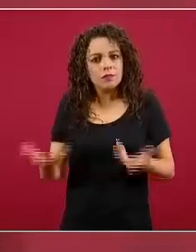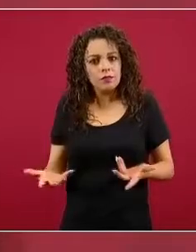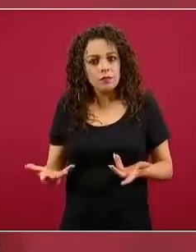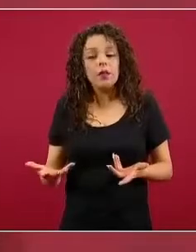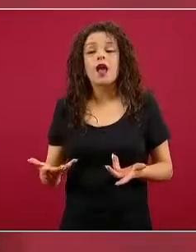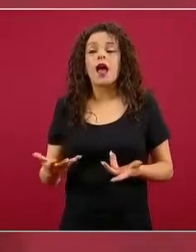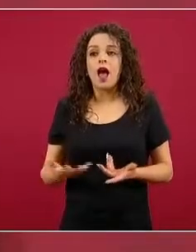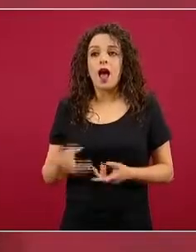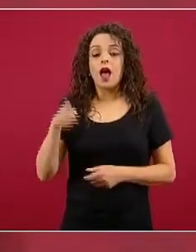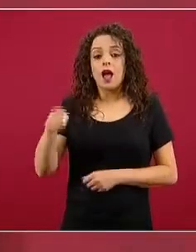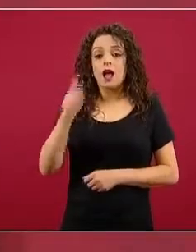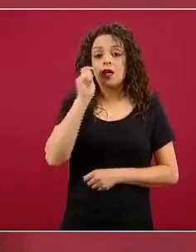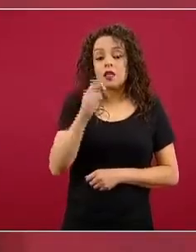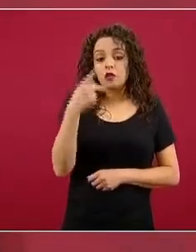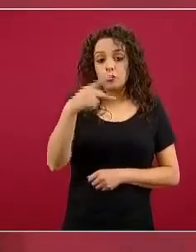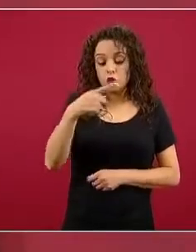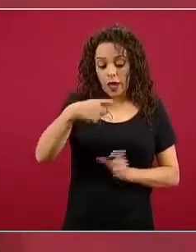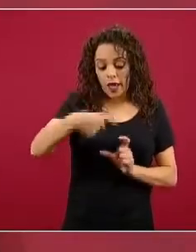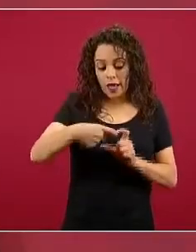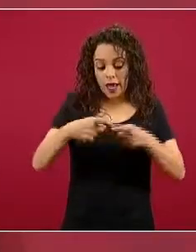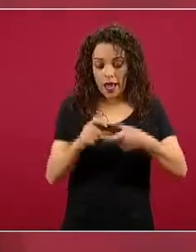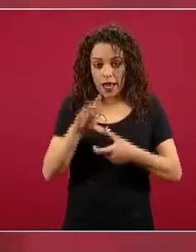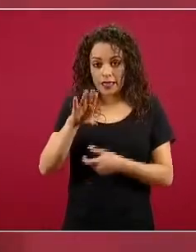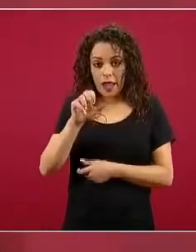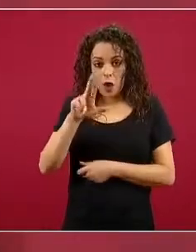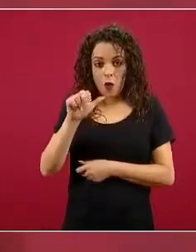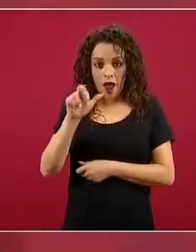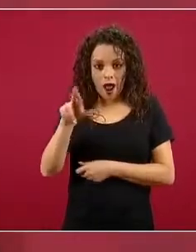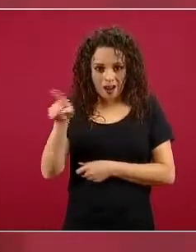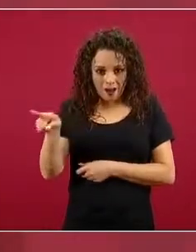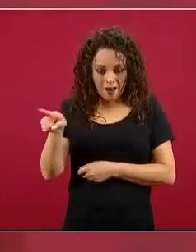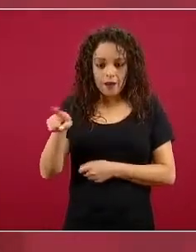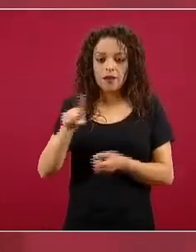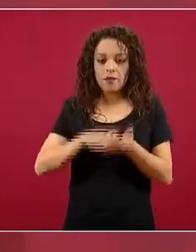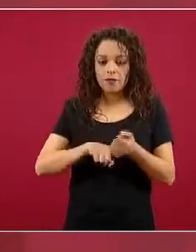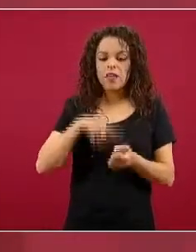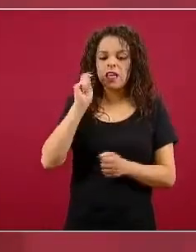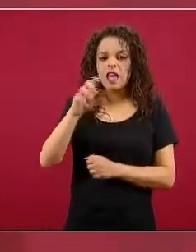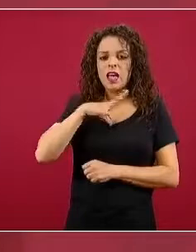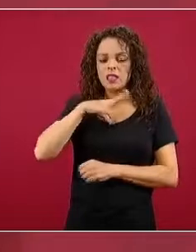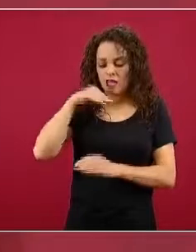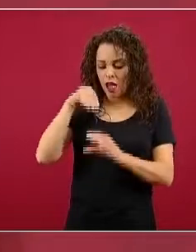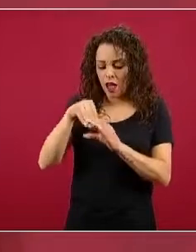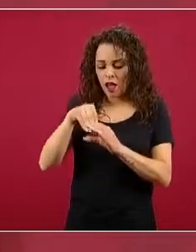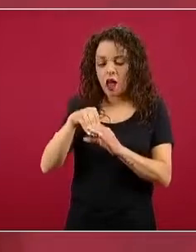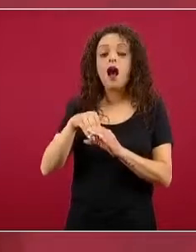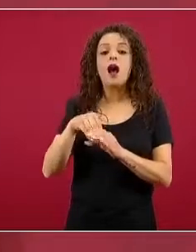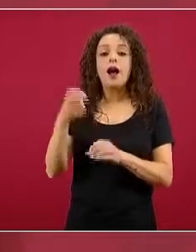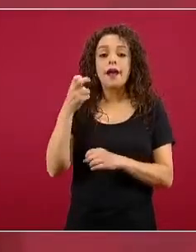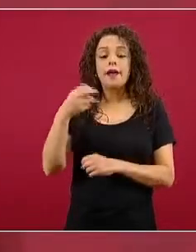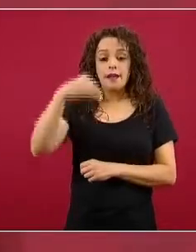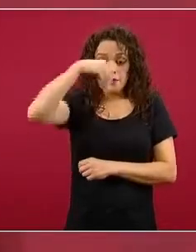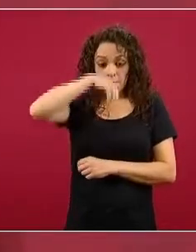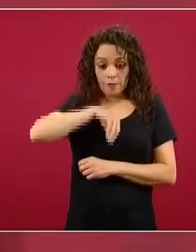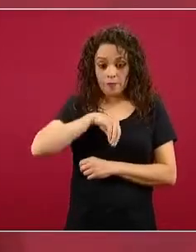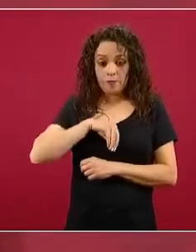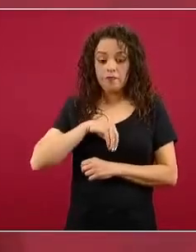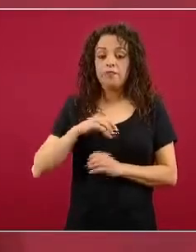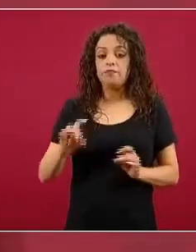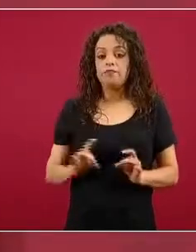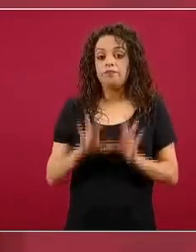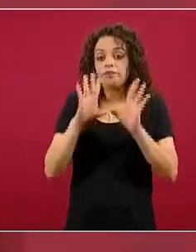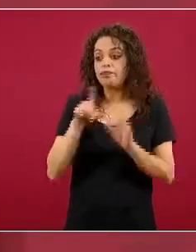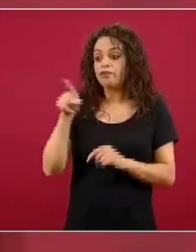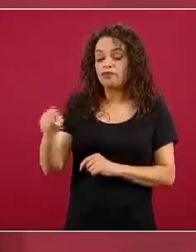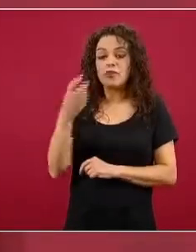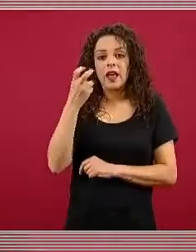inmunidad celular, en este tipo de inmunidad que es muy específica para lepra, que ocasionan que tú tengas más probabilidad por el simple hecho de haber nacido y traer